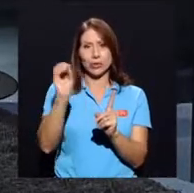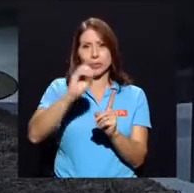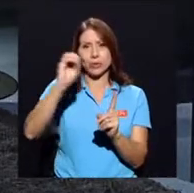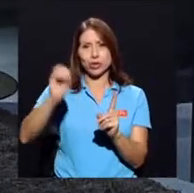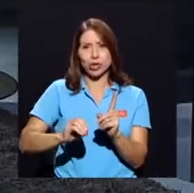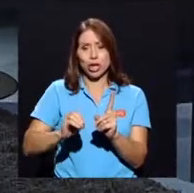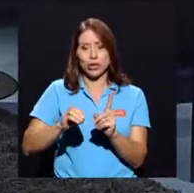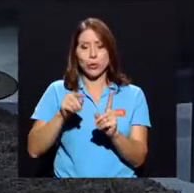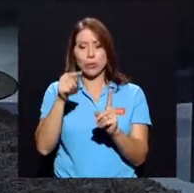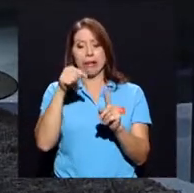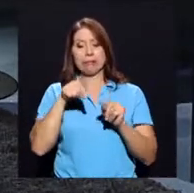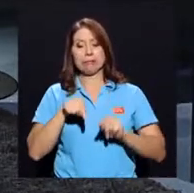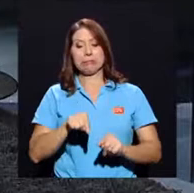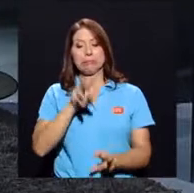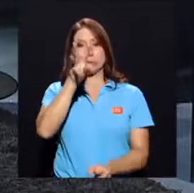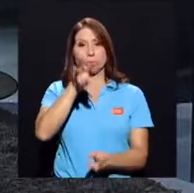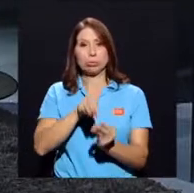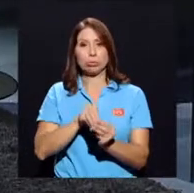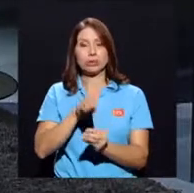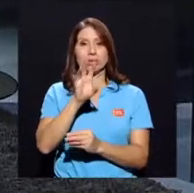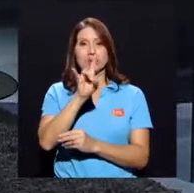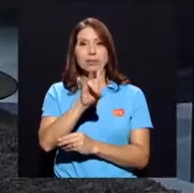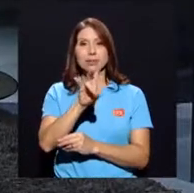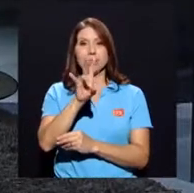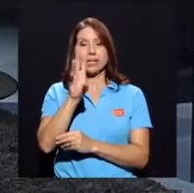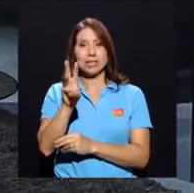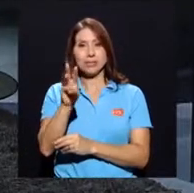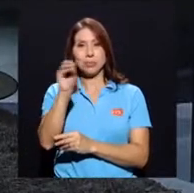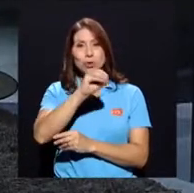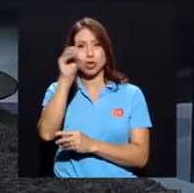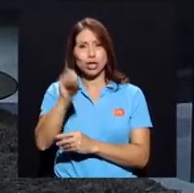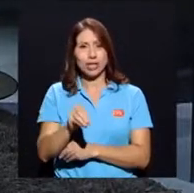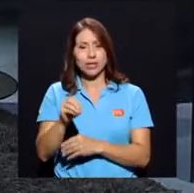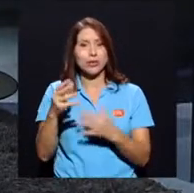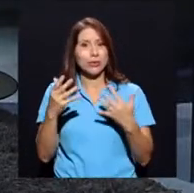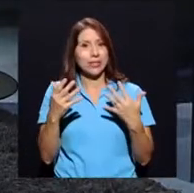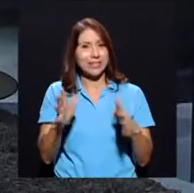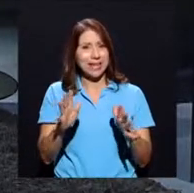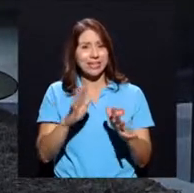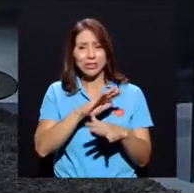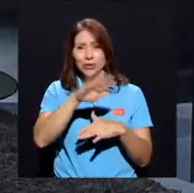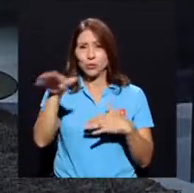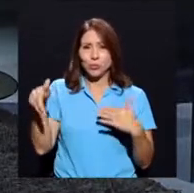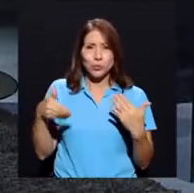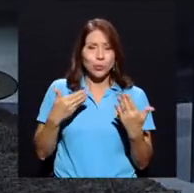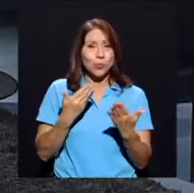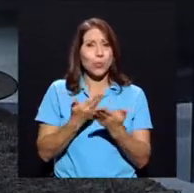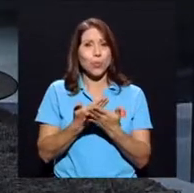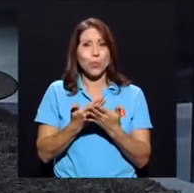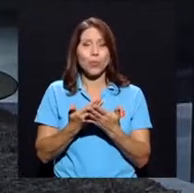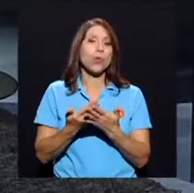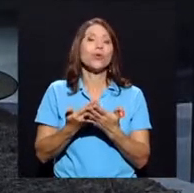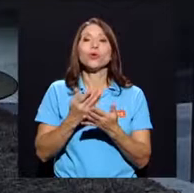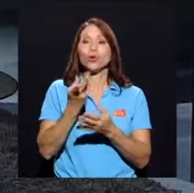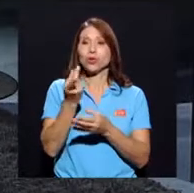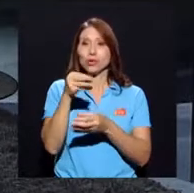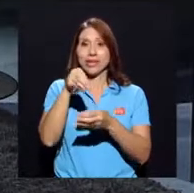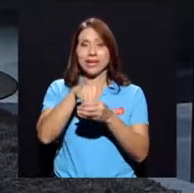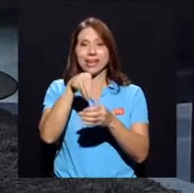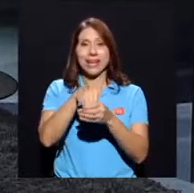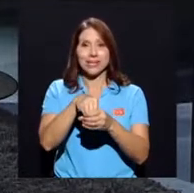resultante es así que el 76% pueden redondear todo de todo de todo este perdón de los ingresos